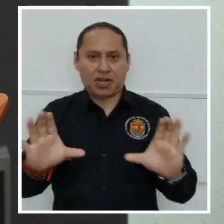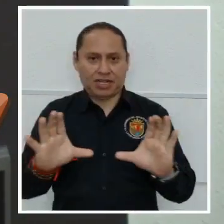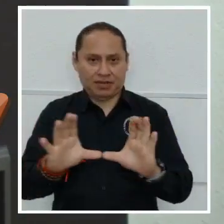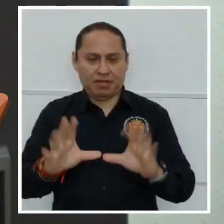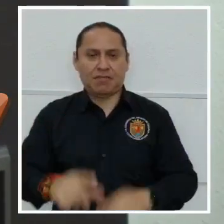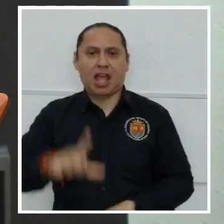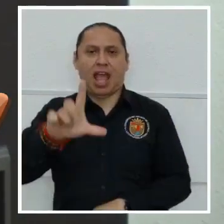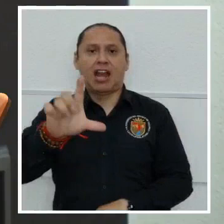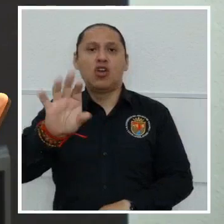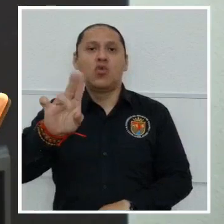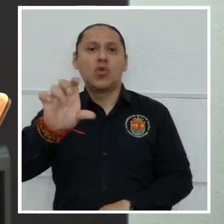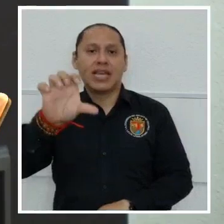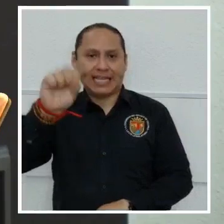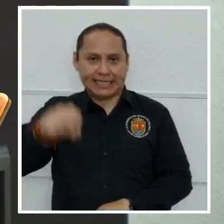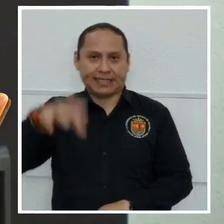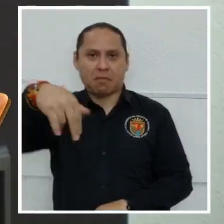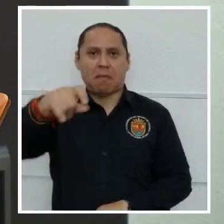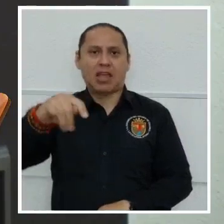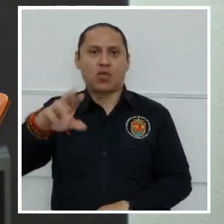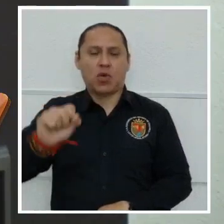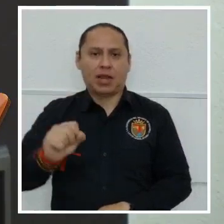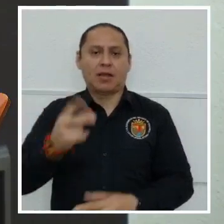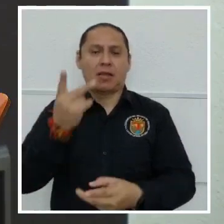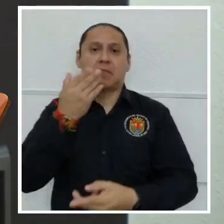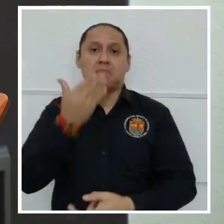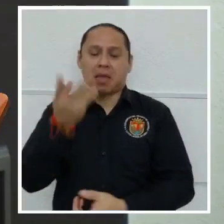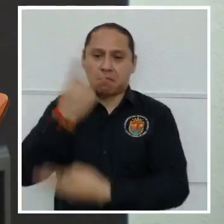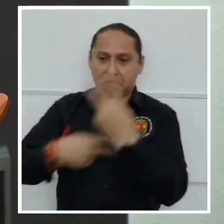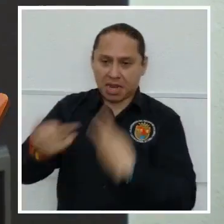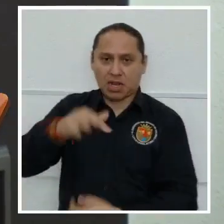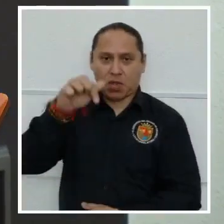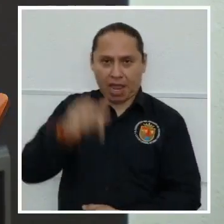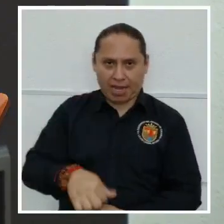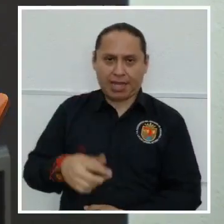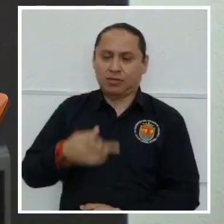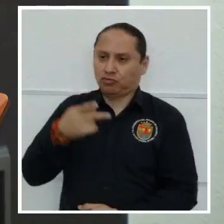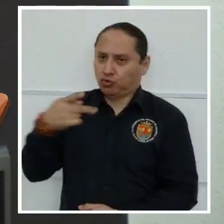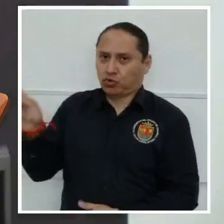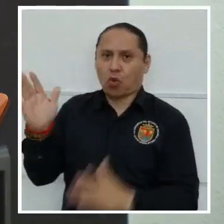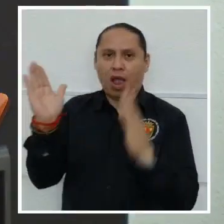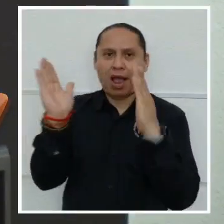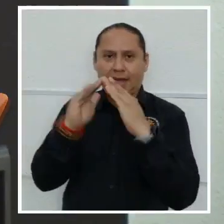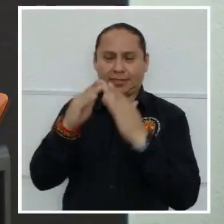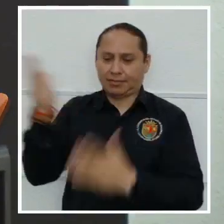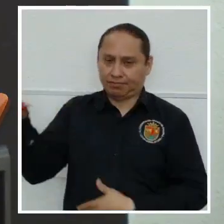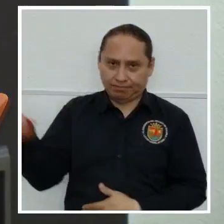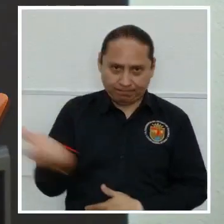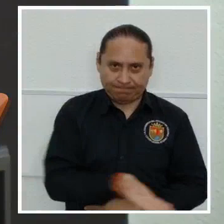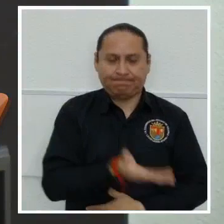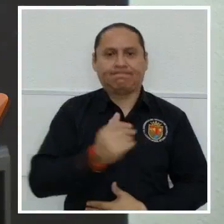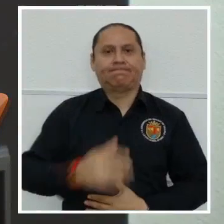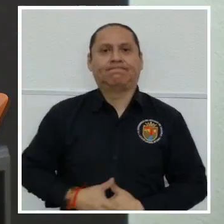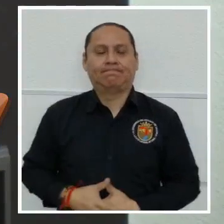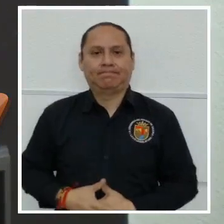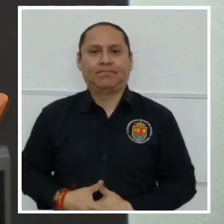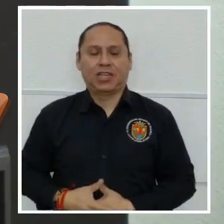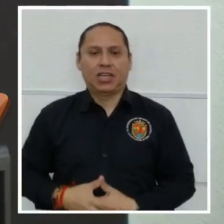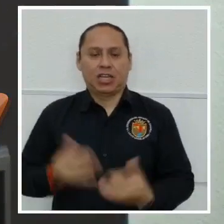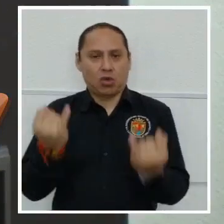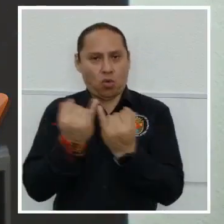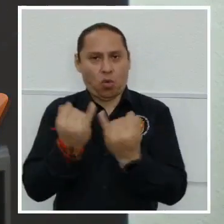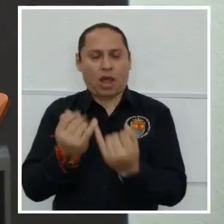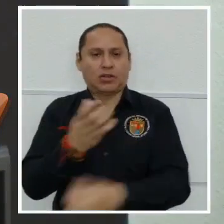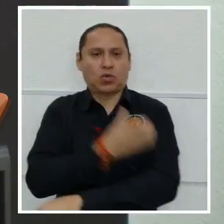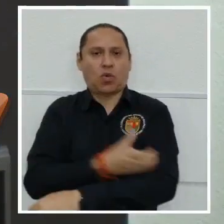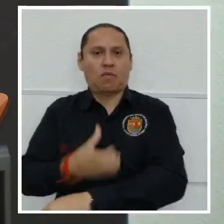Luis Manuel García sea usted Bienvenido a esta su casa señor secretario al igual que sus